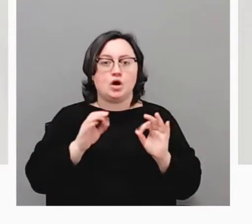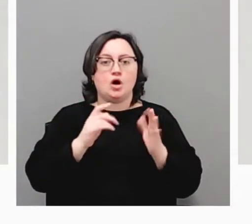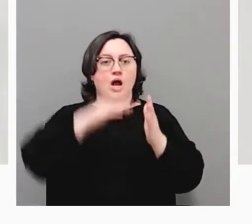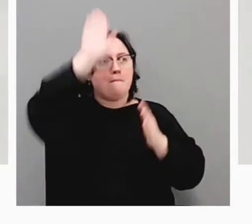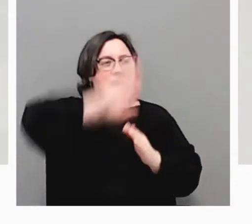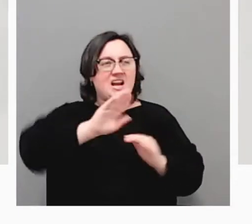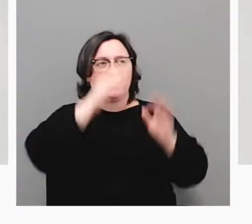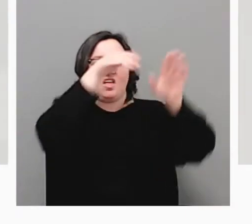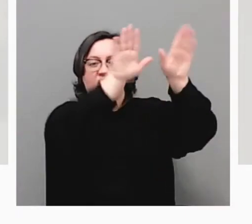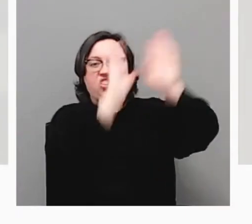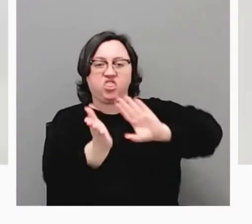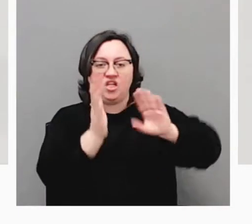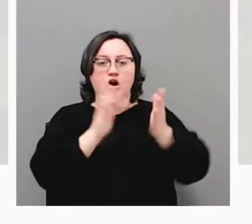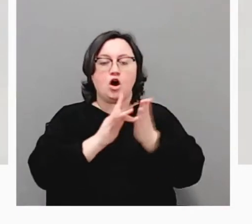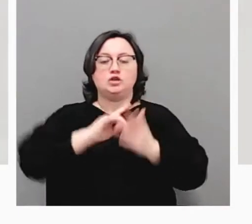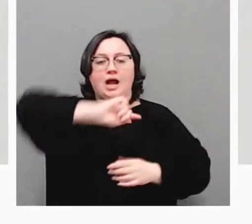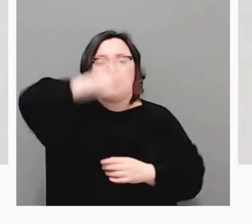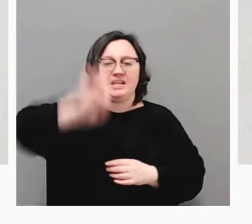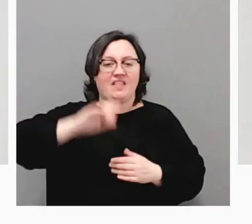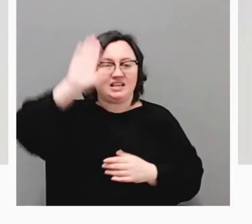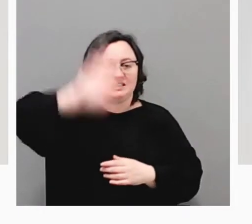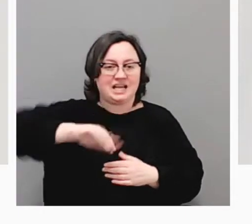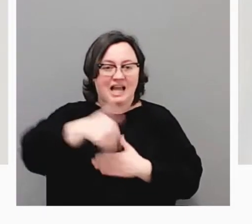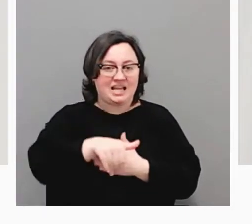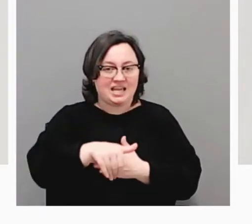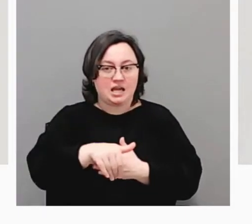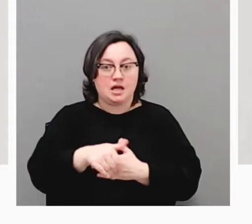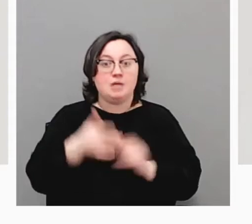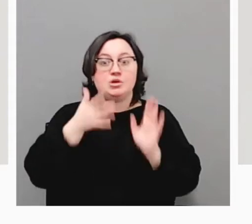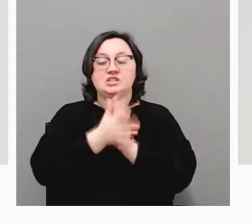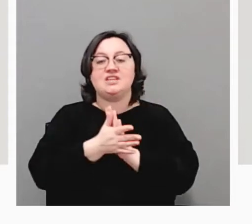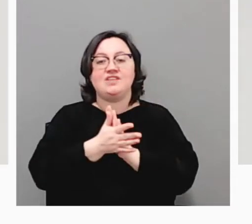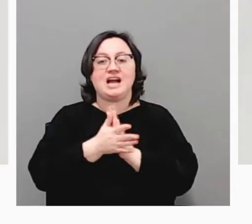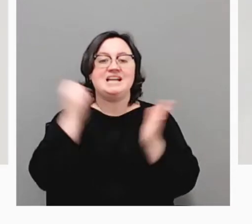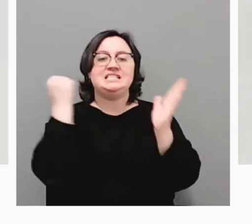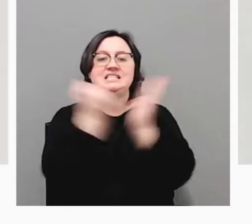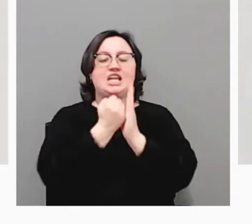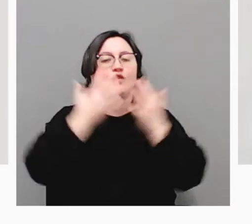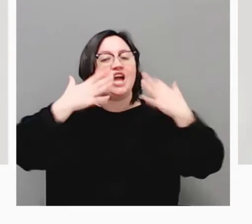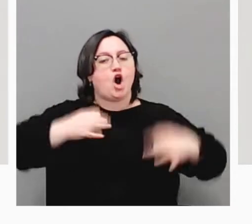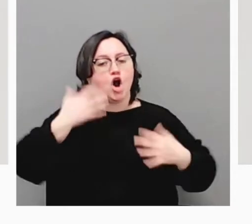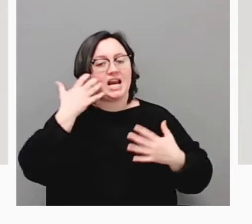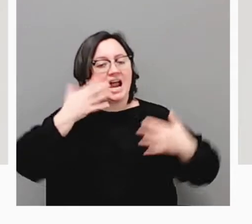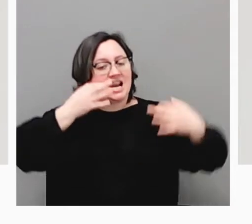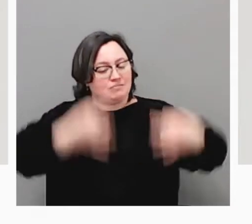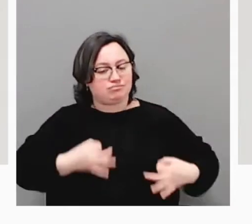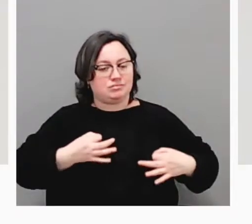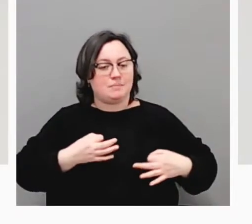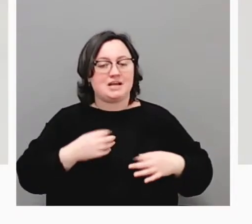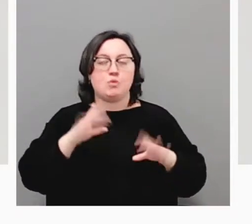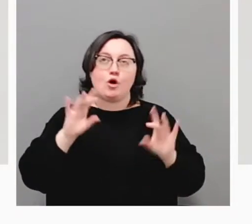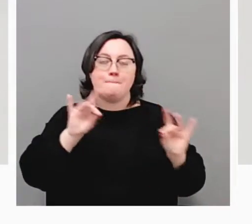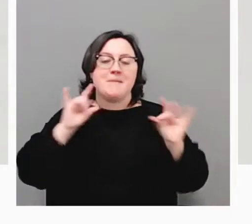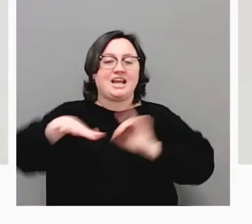paredes, las pintadas en el exterior, pero que por otro lado tiene el sello de la autenticidad y de esa magia o esa